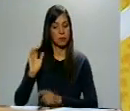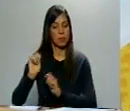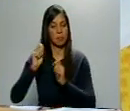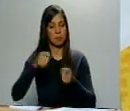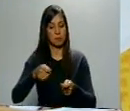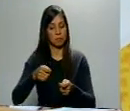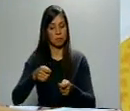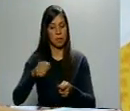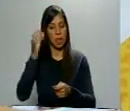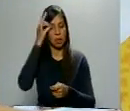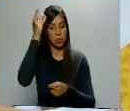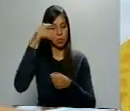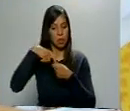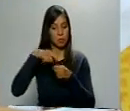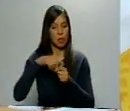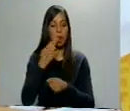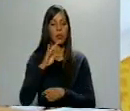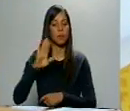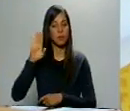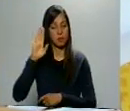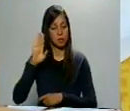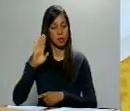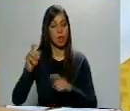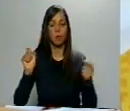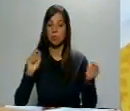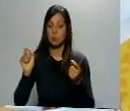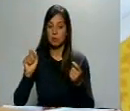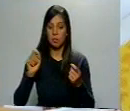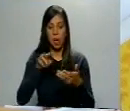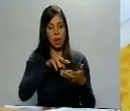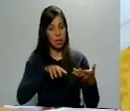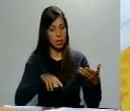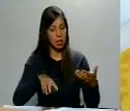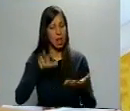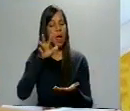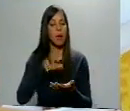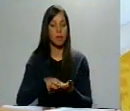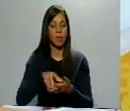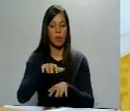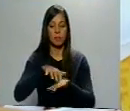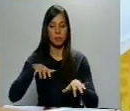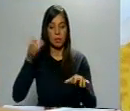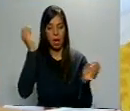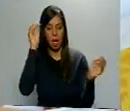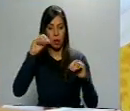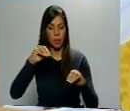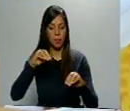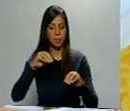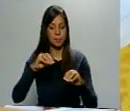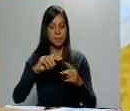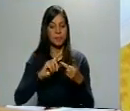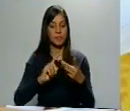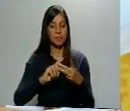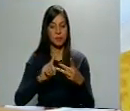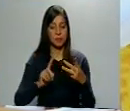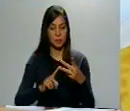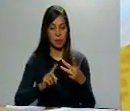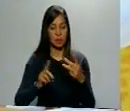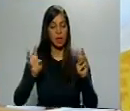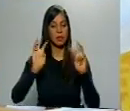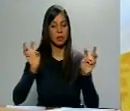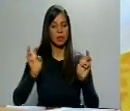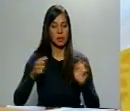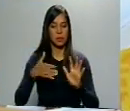mismo fue leído y sometido a consideración, se aprobó por unanimidad. En el punto número 3, con